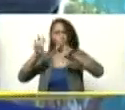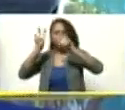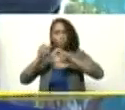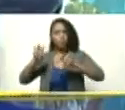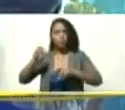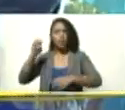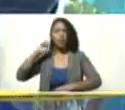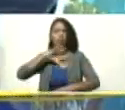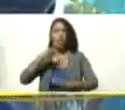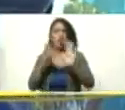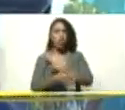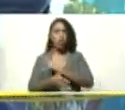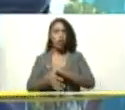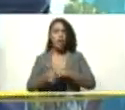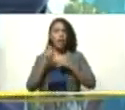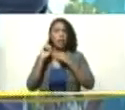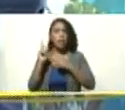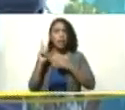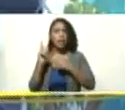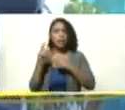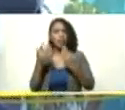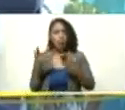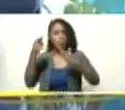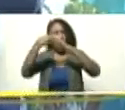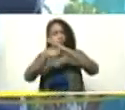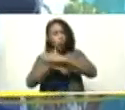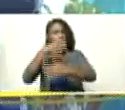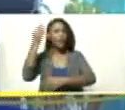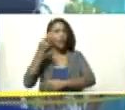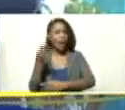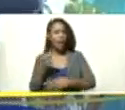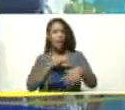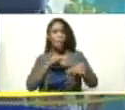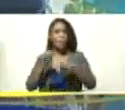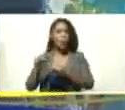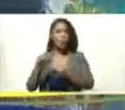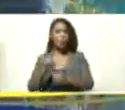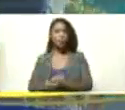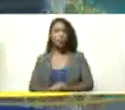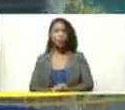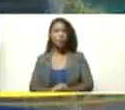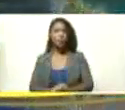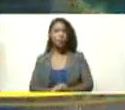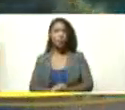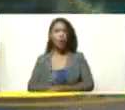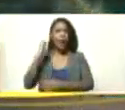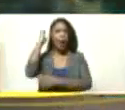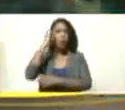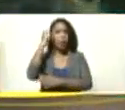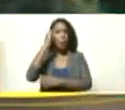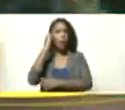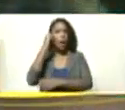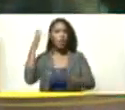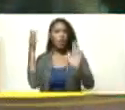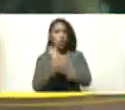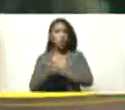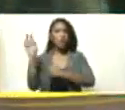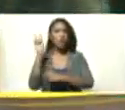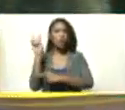histórica, de develación de la verdad del colonialismo europeo sobre